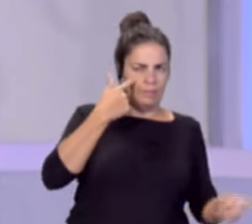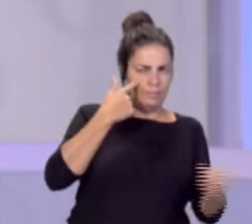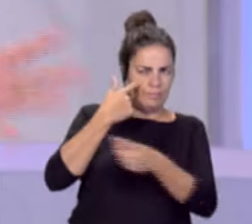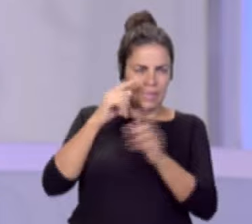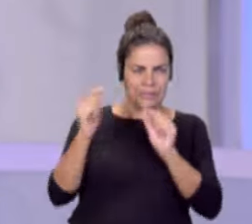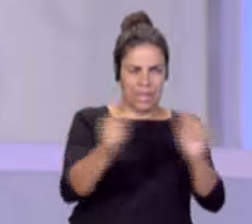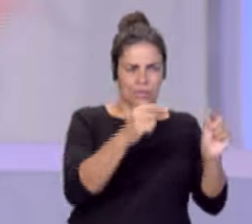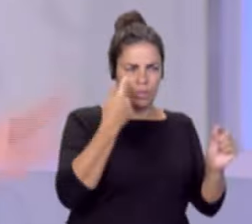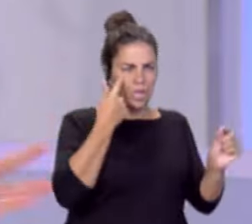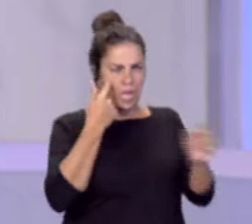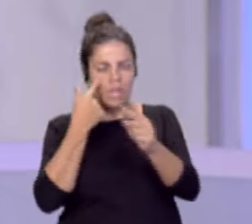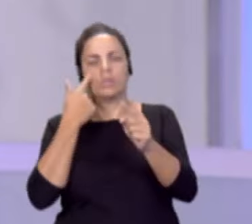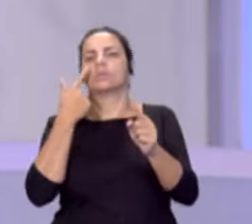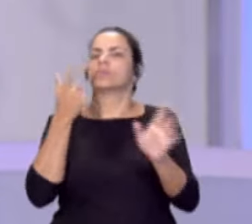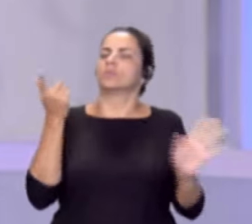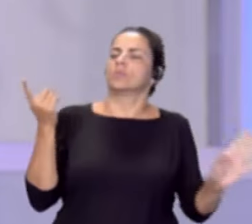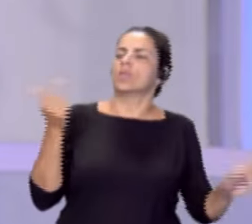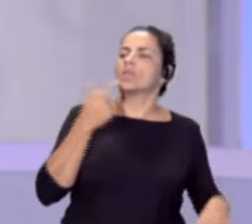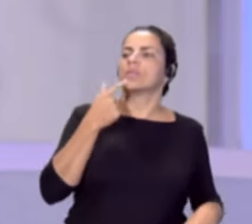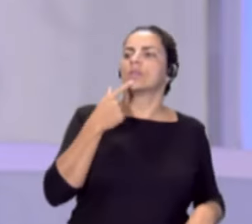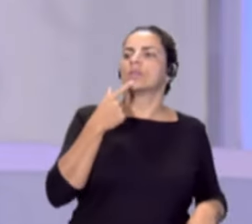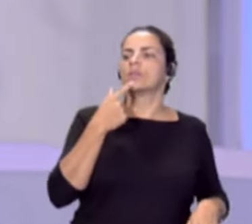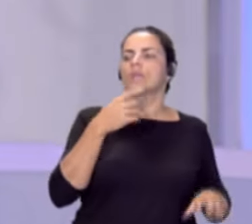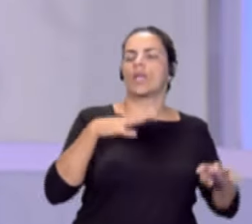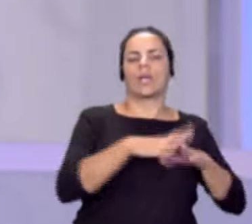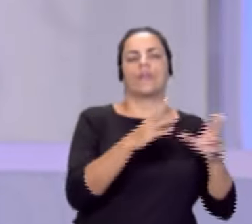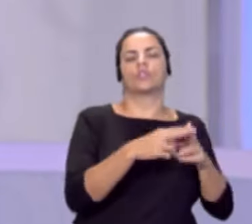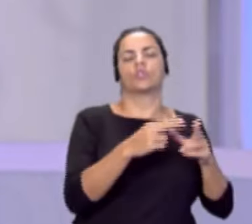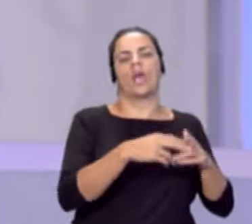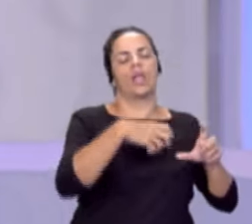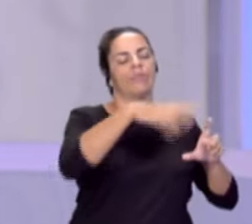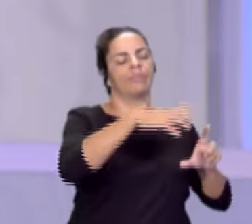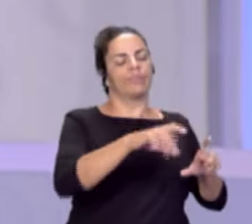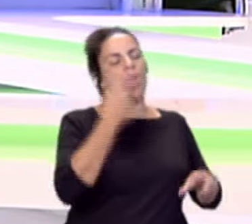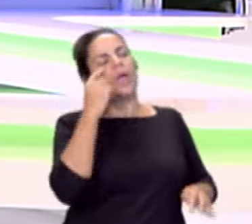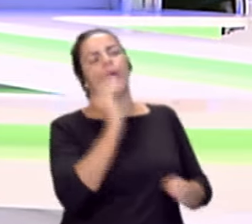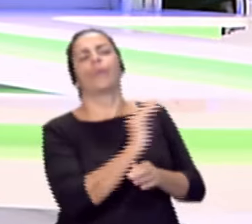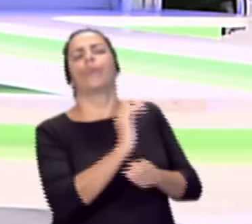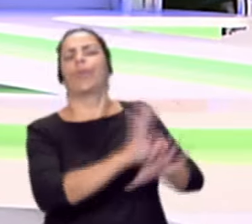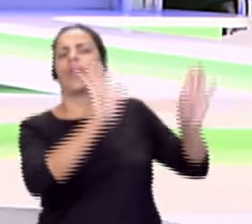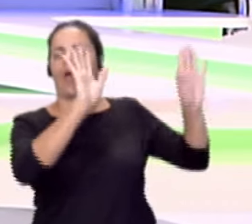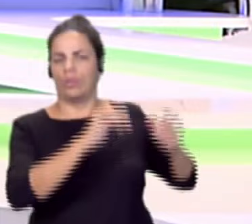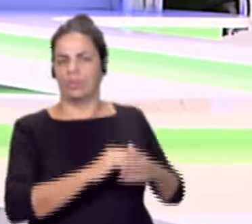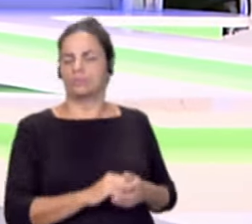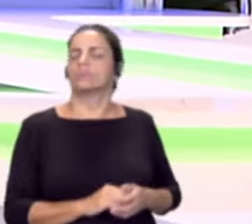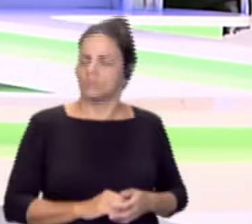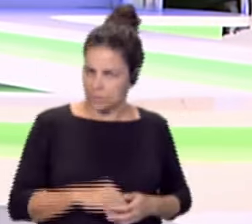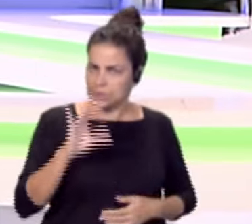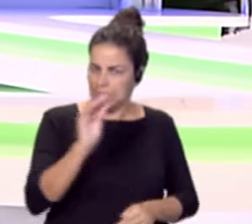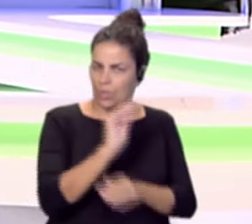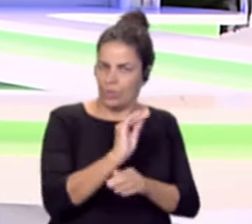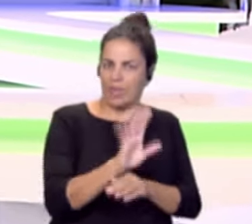que cuidado con lo que se ve en redes sociales. Hombre, cuidado, pero cuando pasa una cosa de estas y cuando hay tantos testimonios